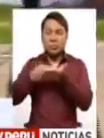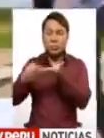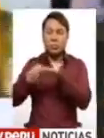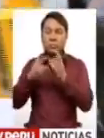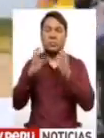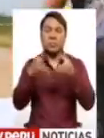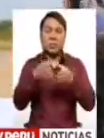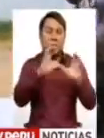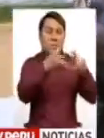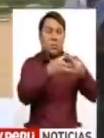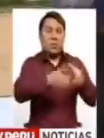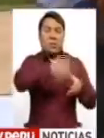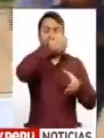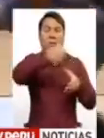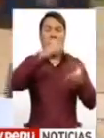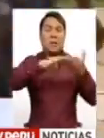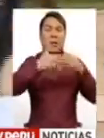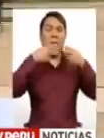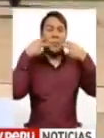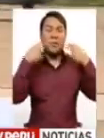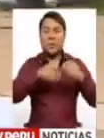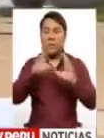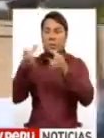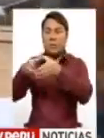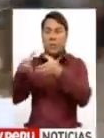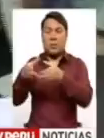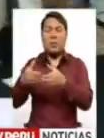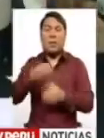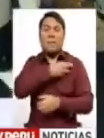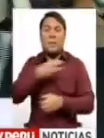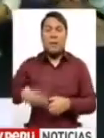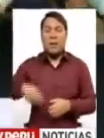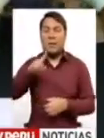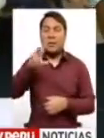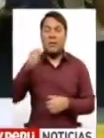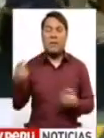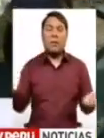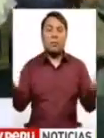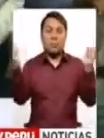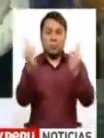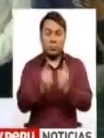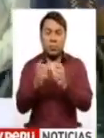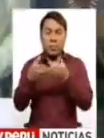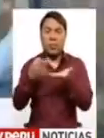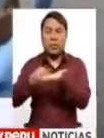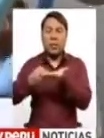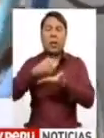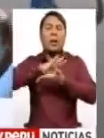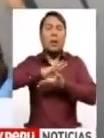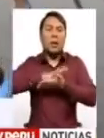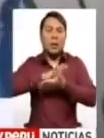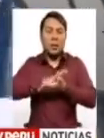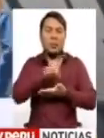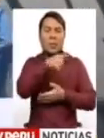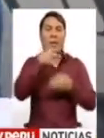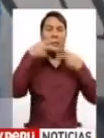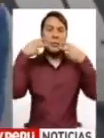líderes indígenas y el presidente del Consejo de Ministros, Fernando Zavala, será clave para que la calma retorne a